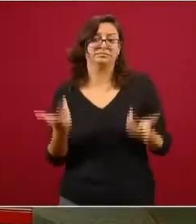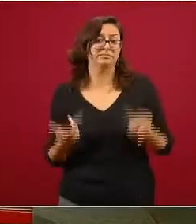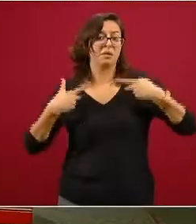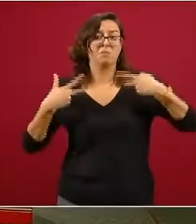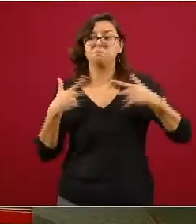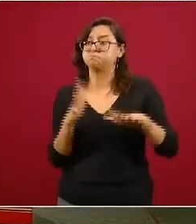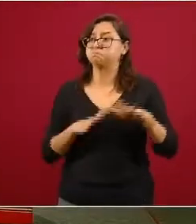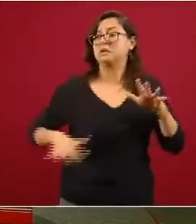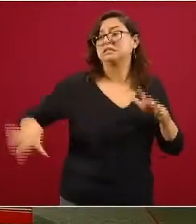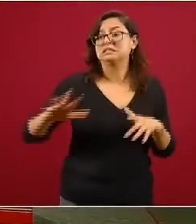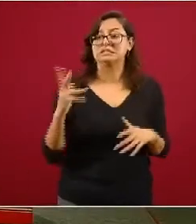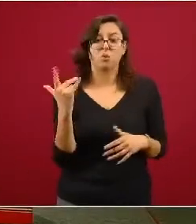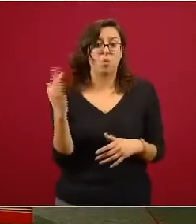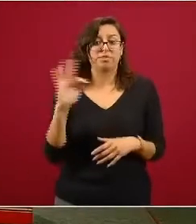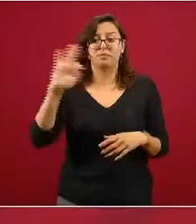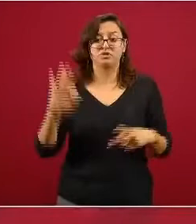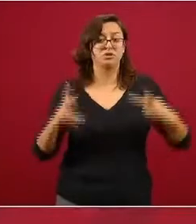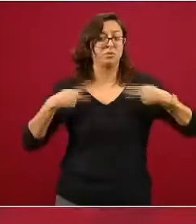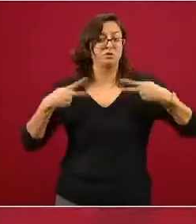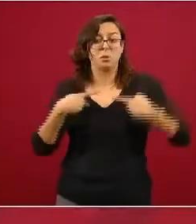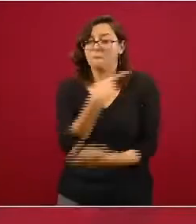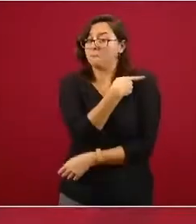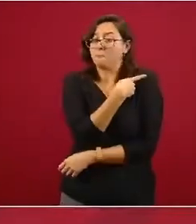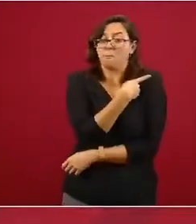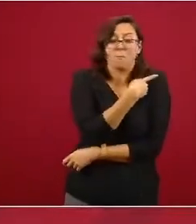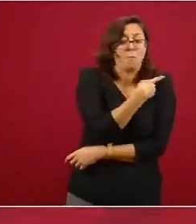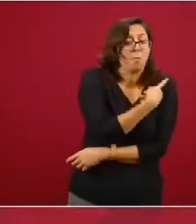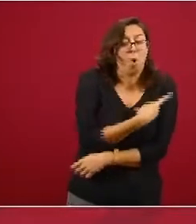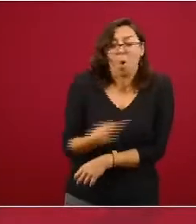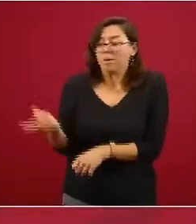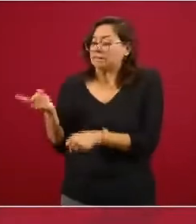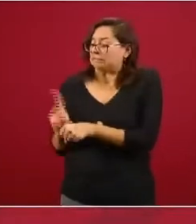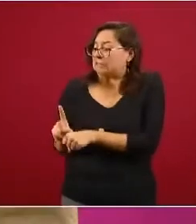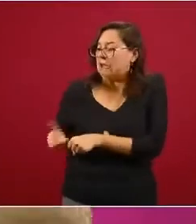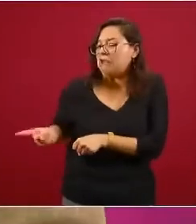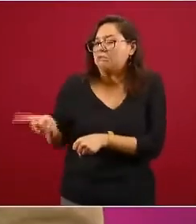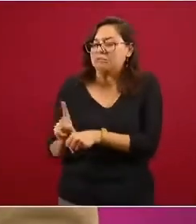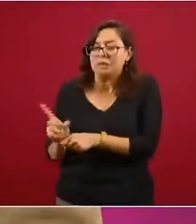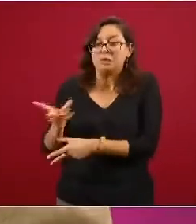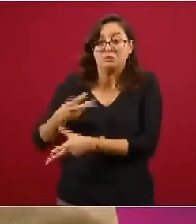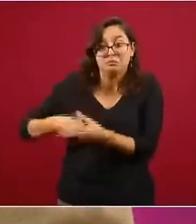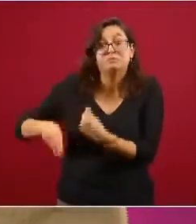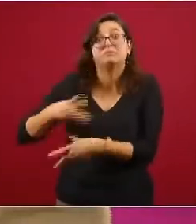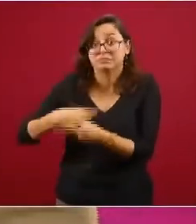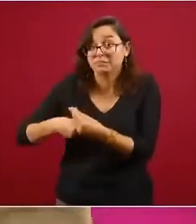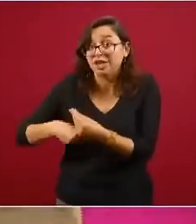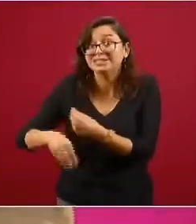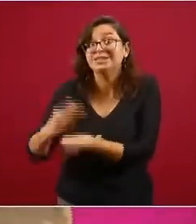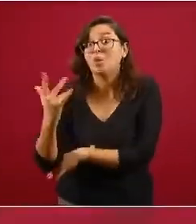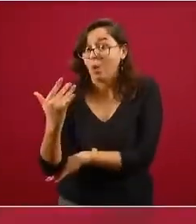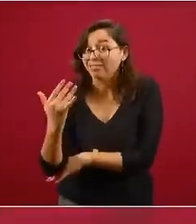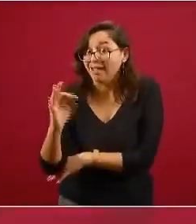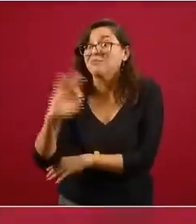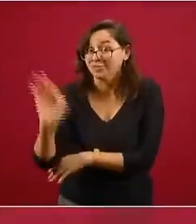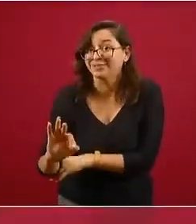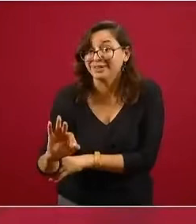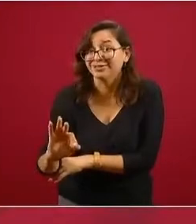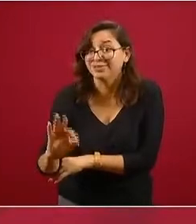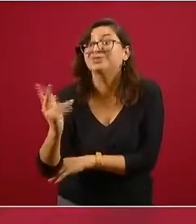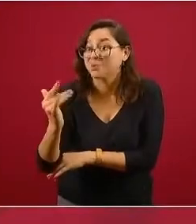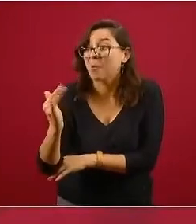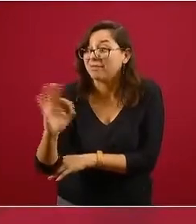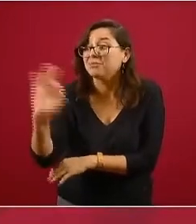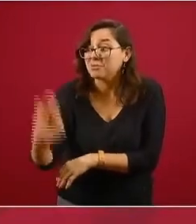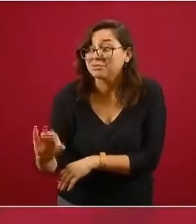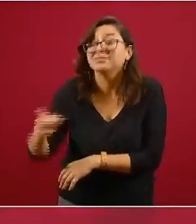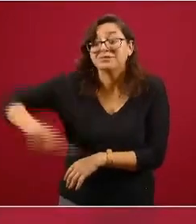desigual, en donde la mitad de la población vive al día, vive en condiciones de pobreza, sí, la mitad de la población vive en